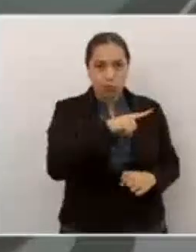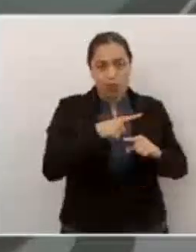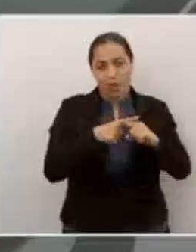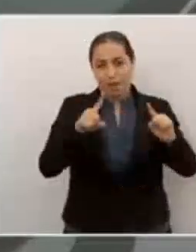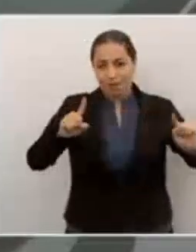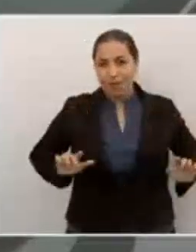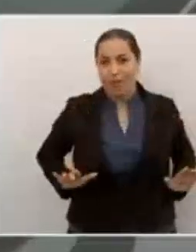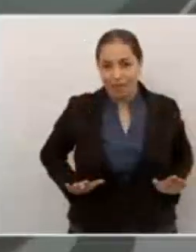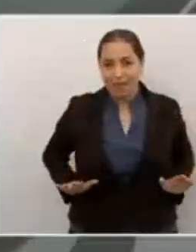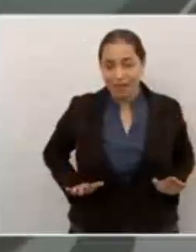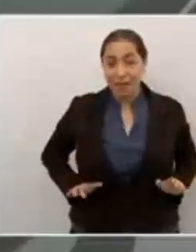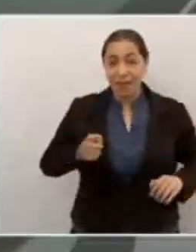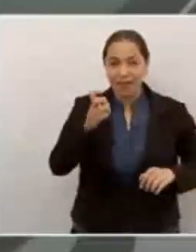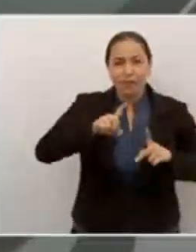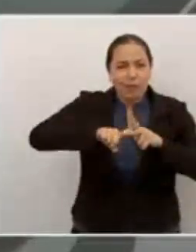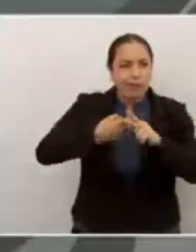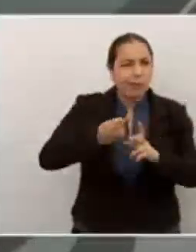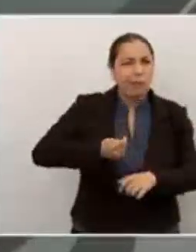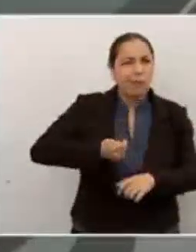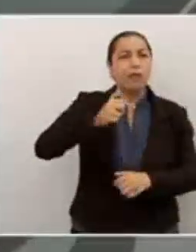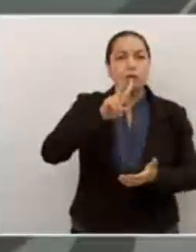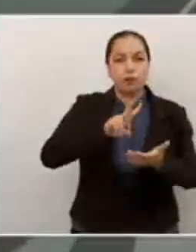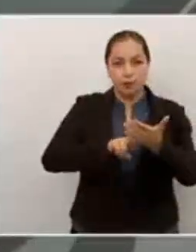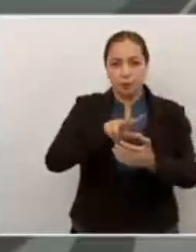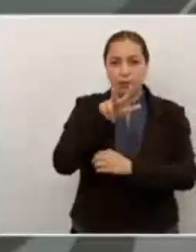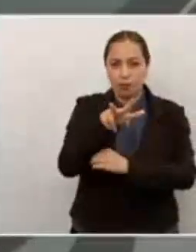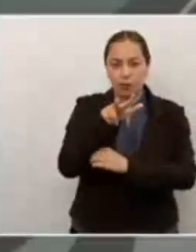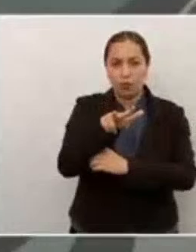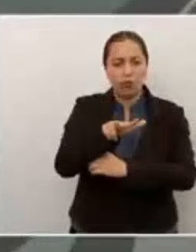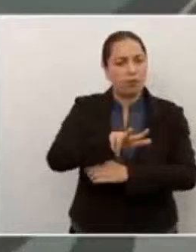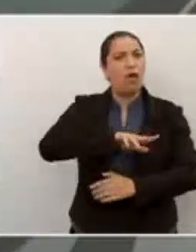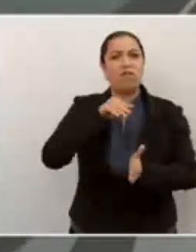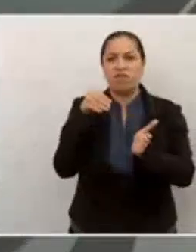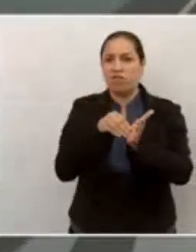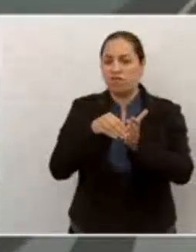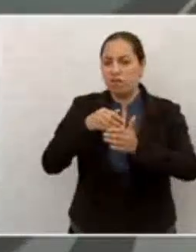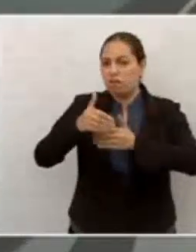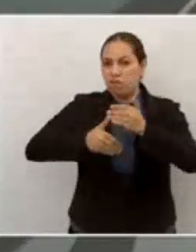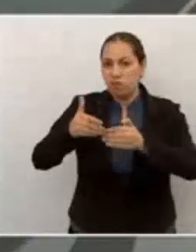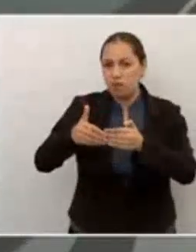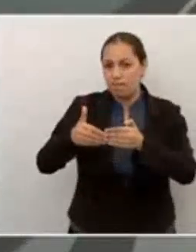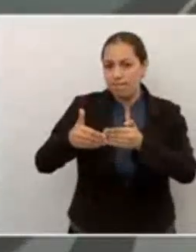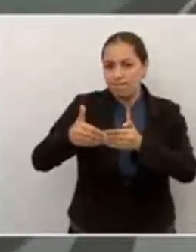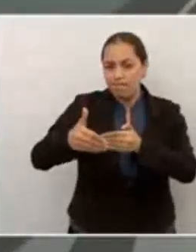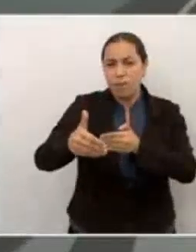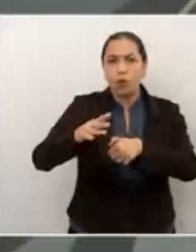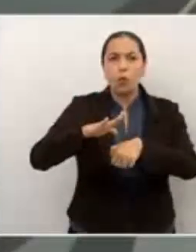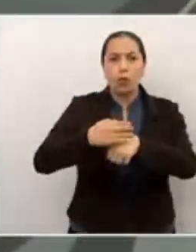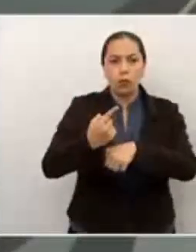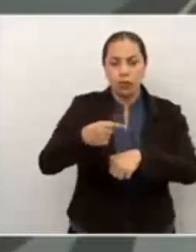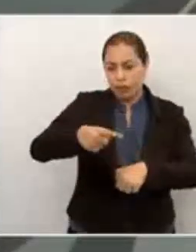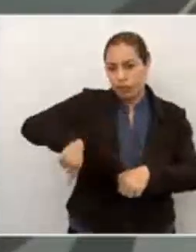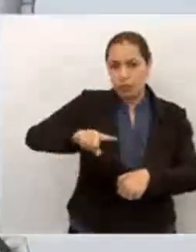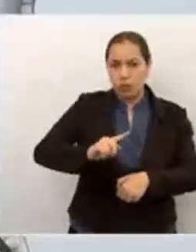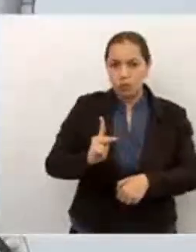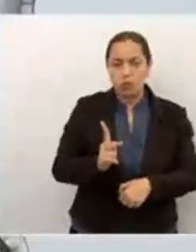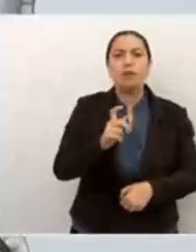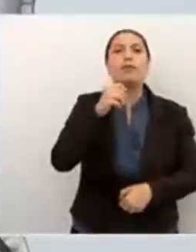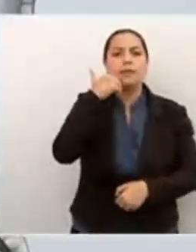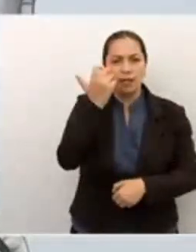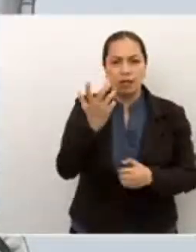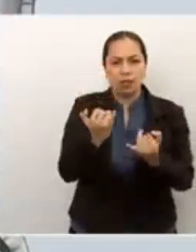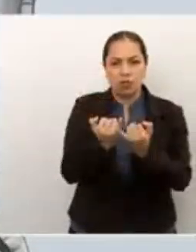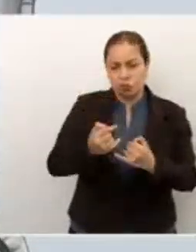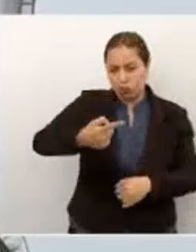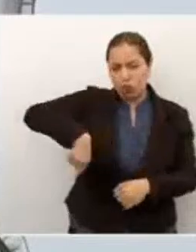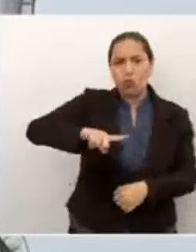desde 2018 y va a permanecer, porque así lo quiere el pueblo. Somos un gobierno del pueblo, por